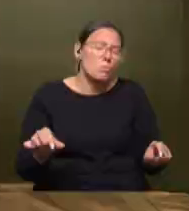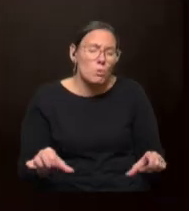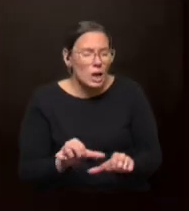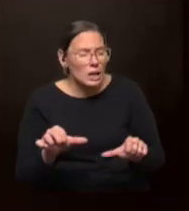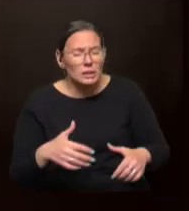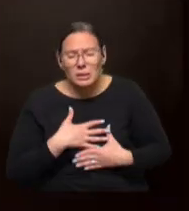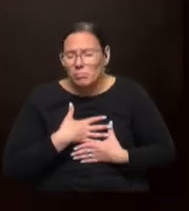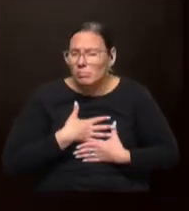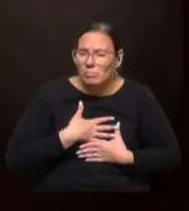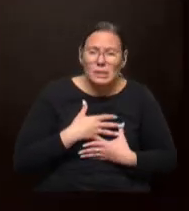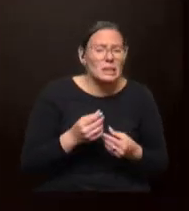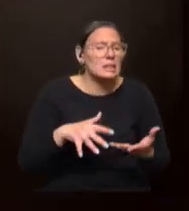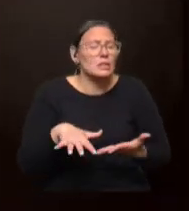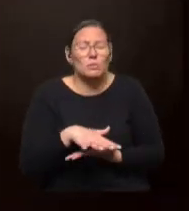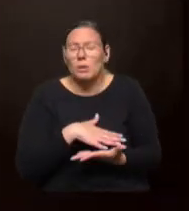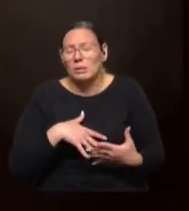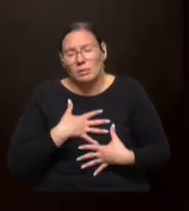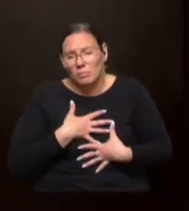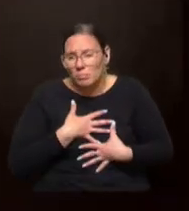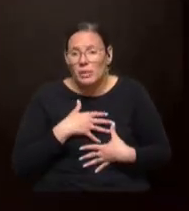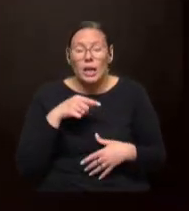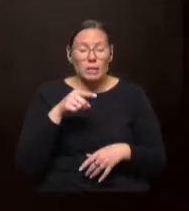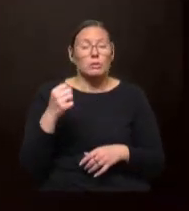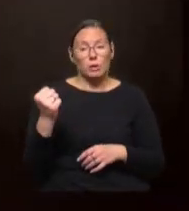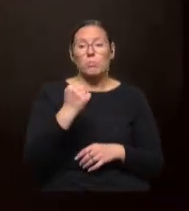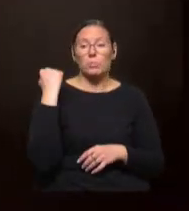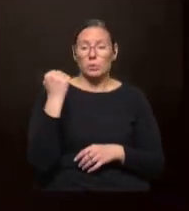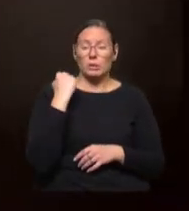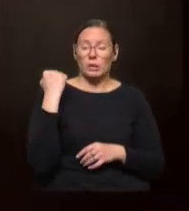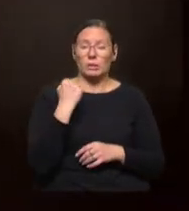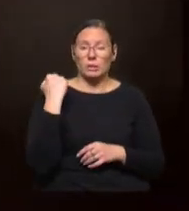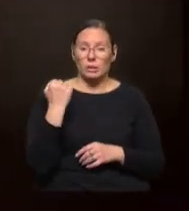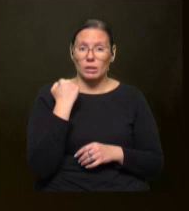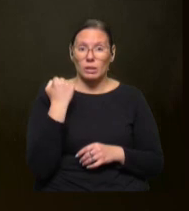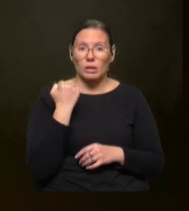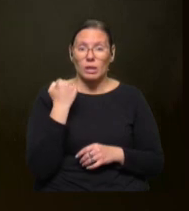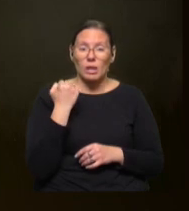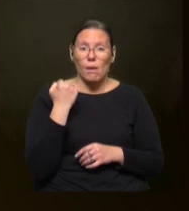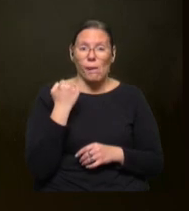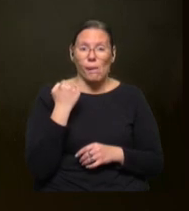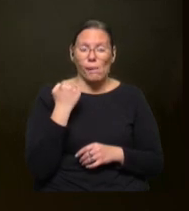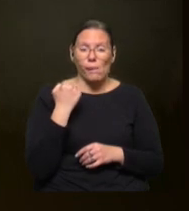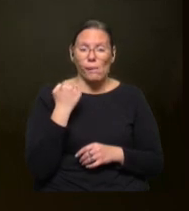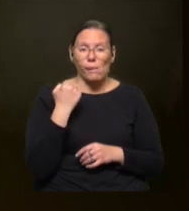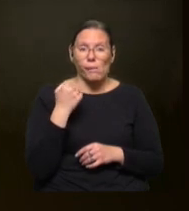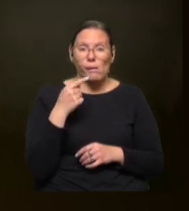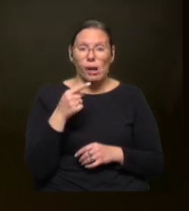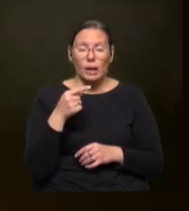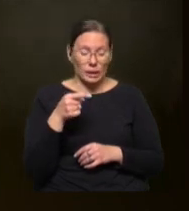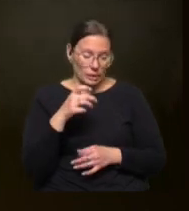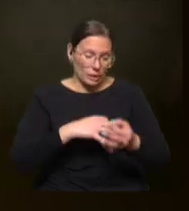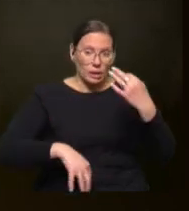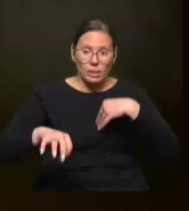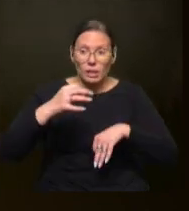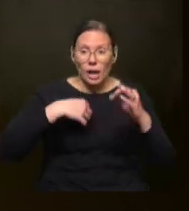y cómo y qué sucede. Y eso para nosotros es importantísimo, porque en realidad parte de lo que es este